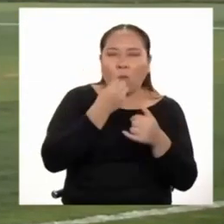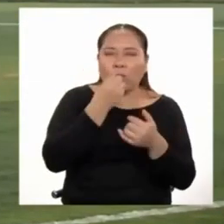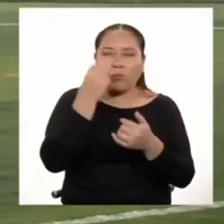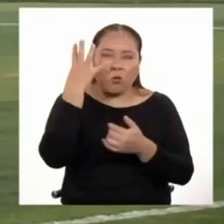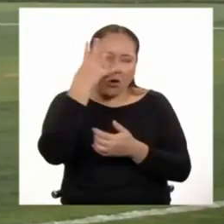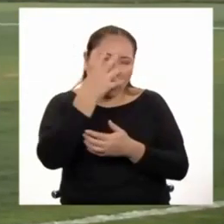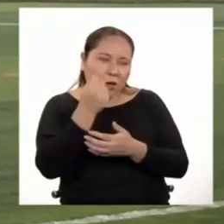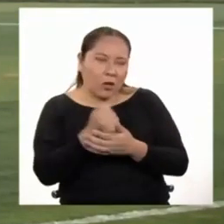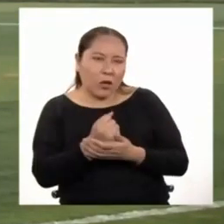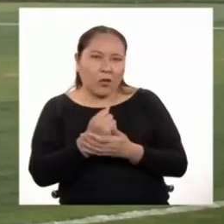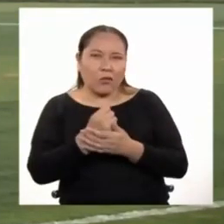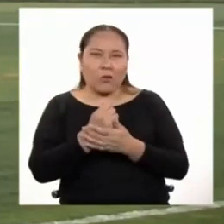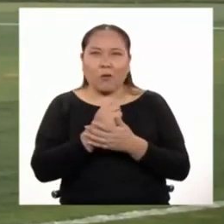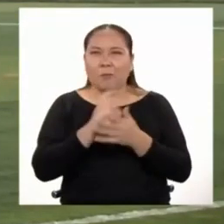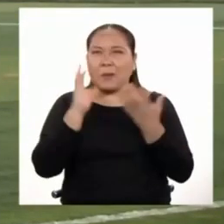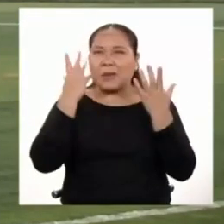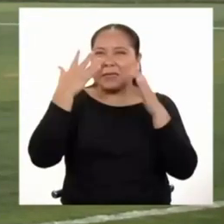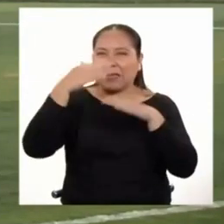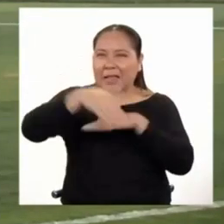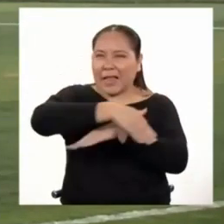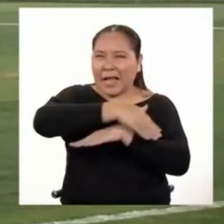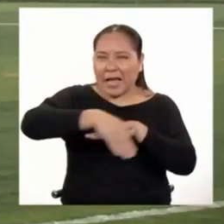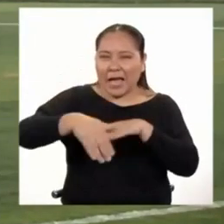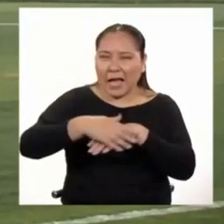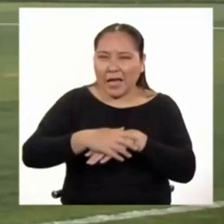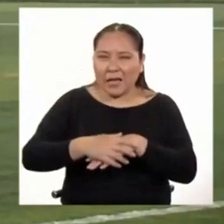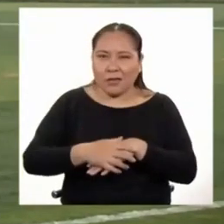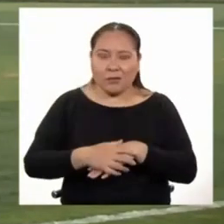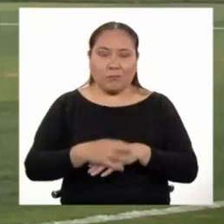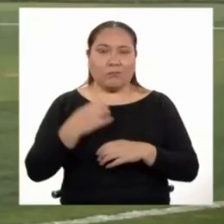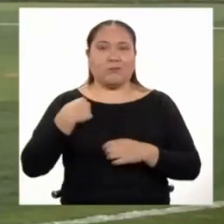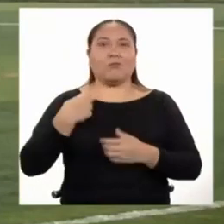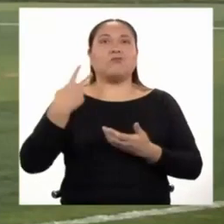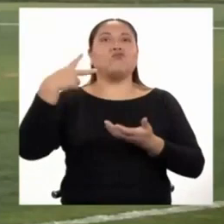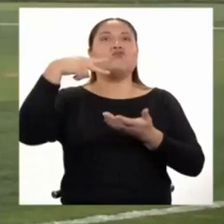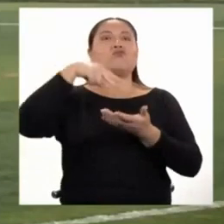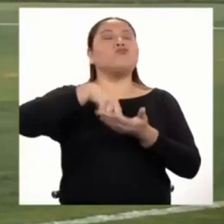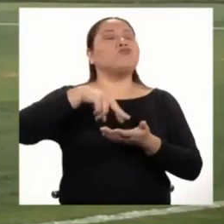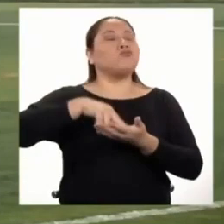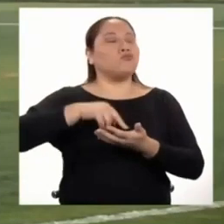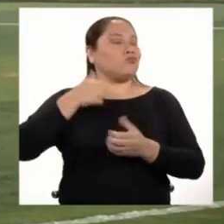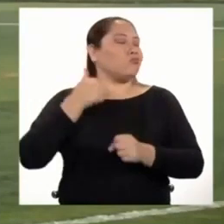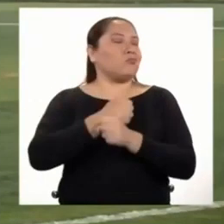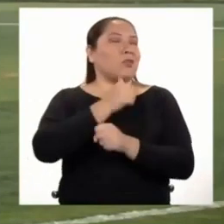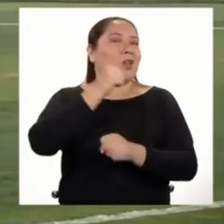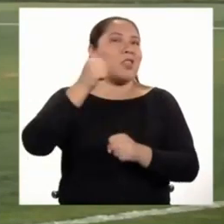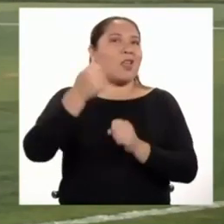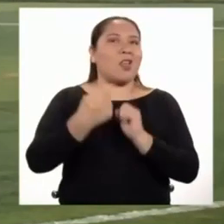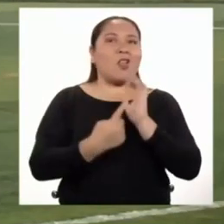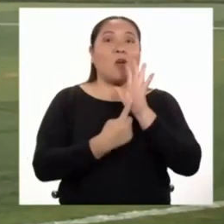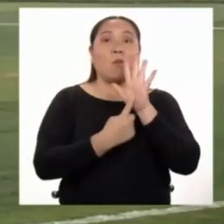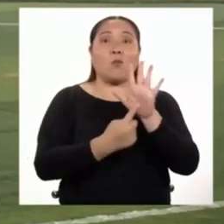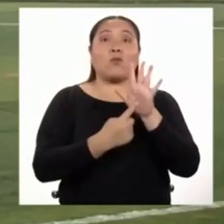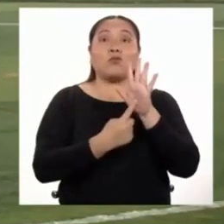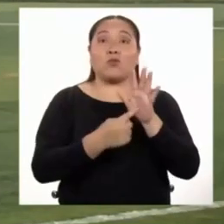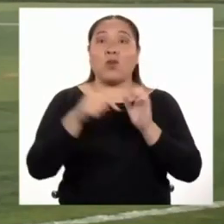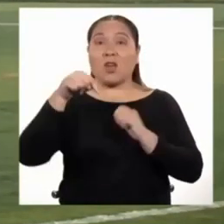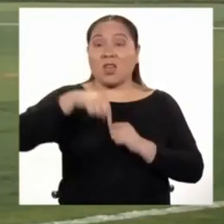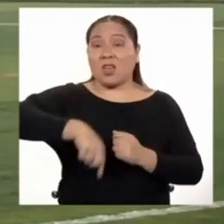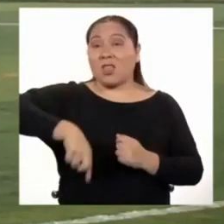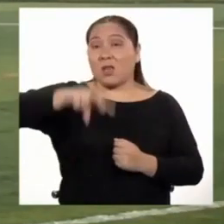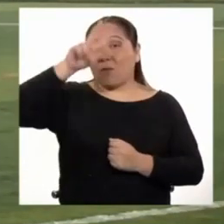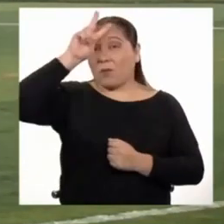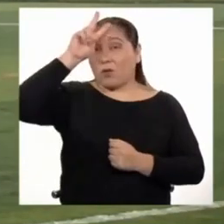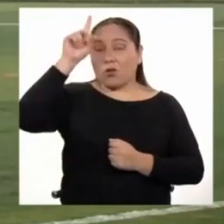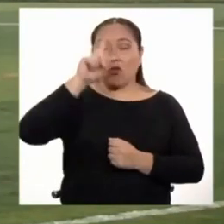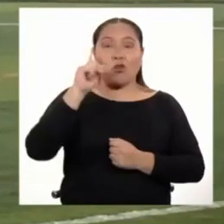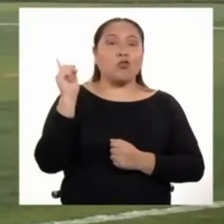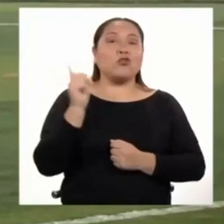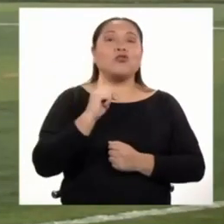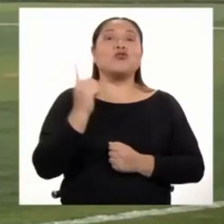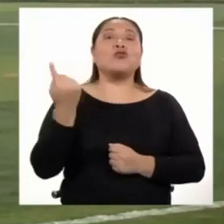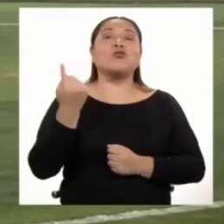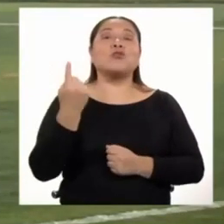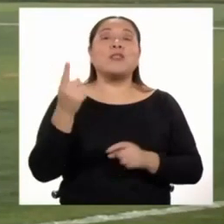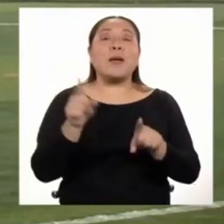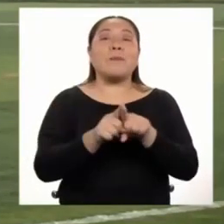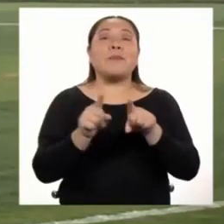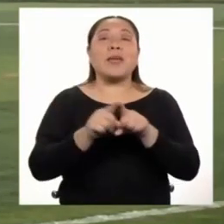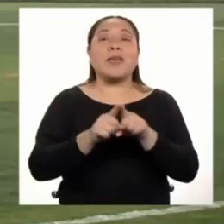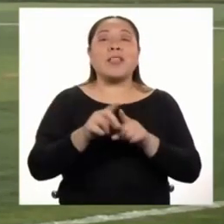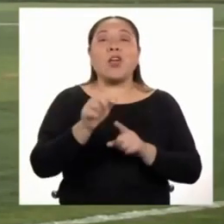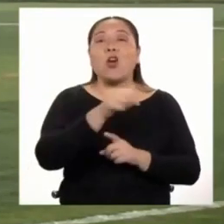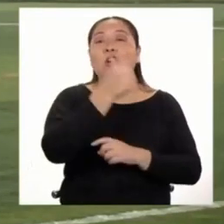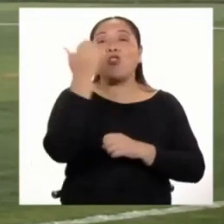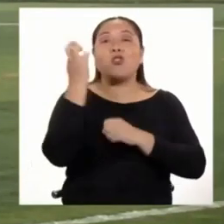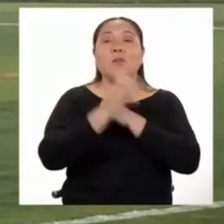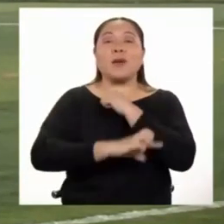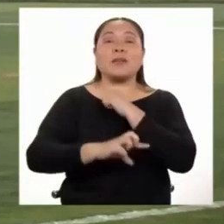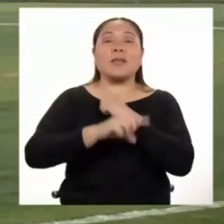callejero, con personalidad y actitud ganadora. Y esto lo demostró no solamente en el Perú, sino también en el extranjero. Por ejemplo,